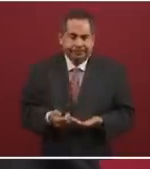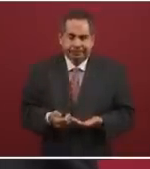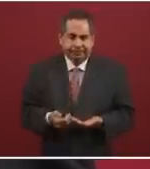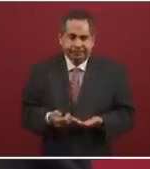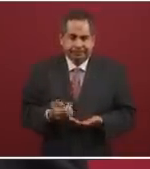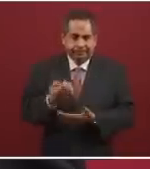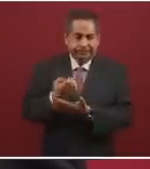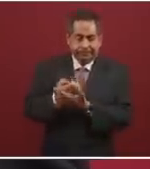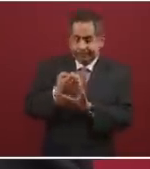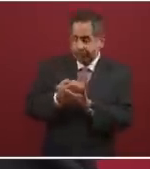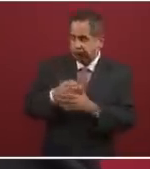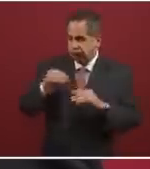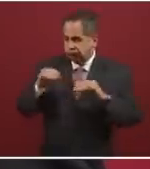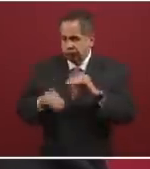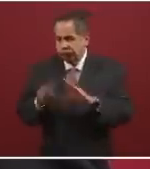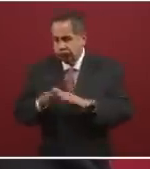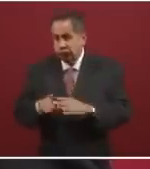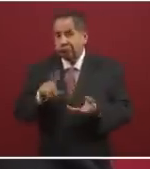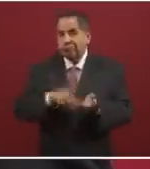plagado de corrupción?